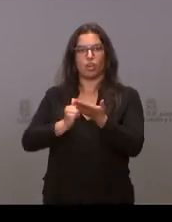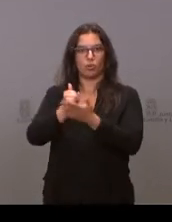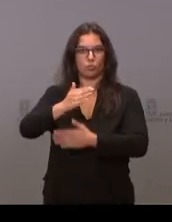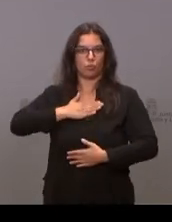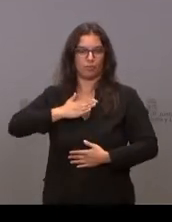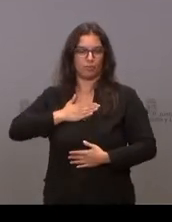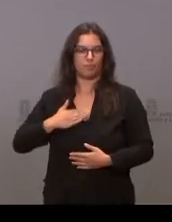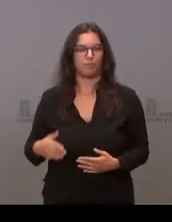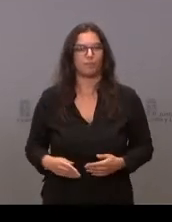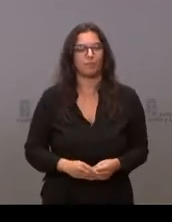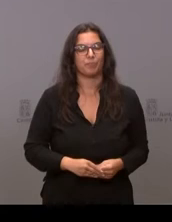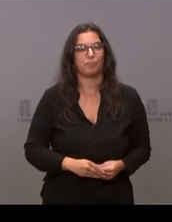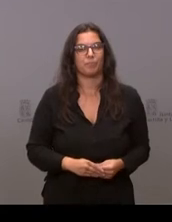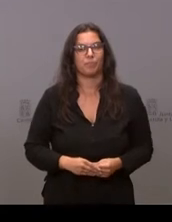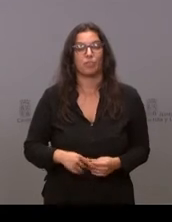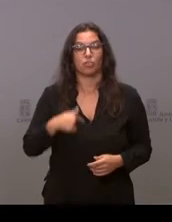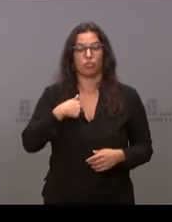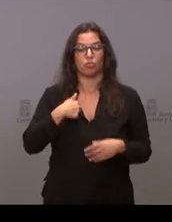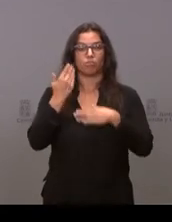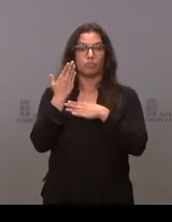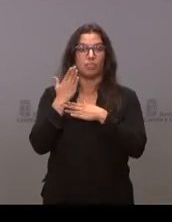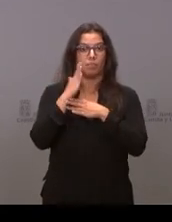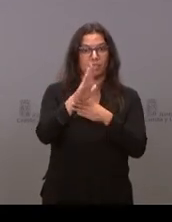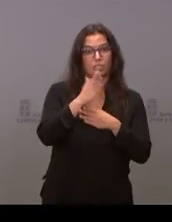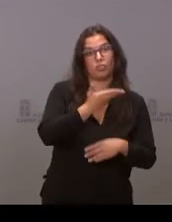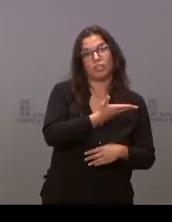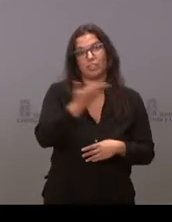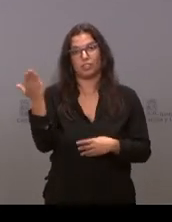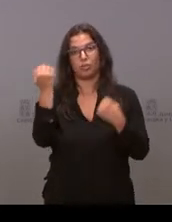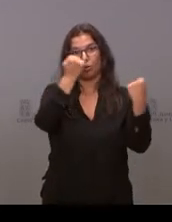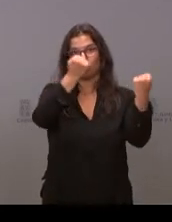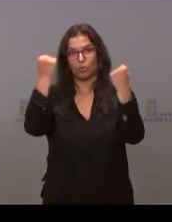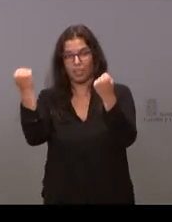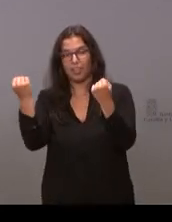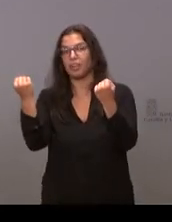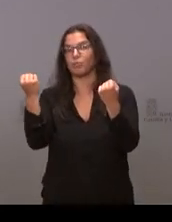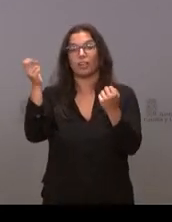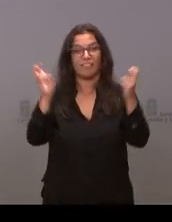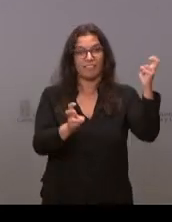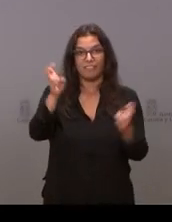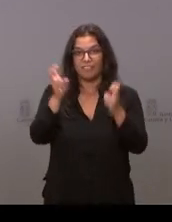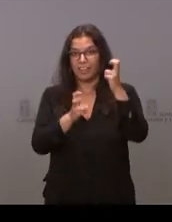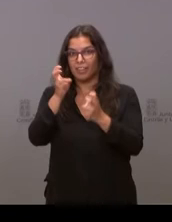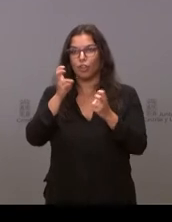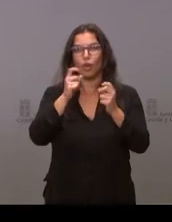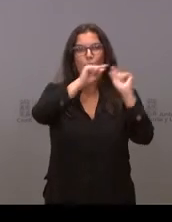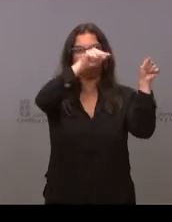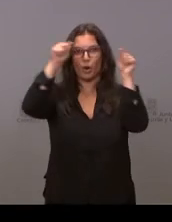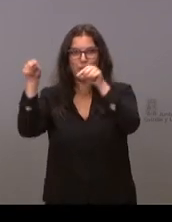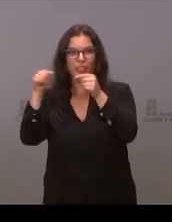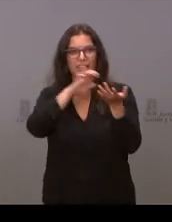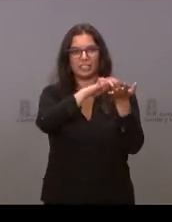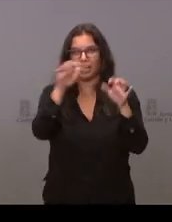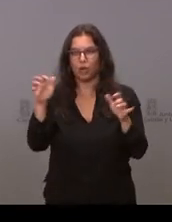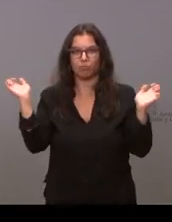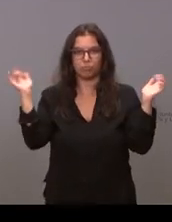Julio. Yo, en representación del resto de autoridades, saludar a quienes habéis venido desde otras provincias de Castilla y